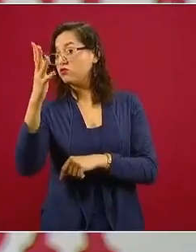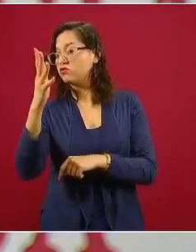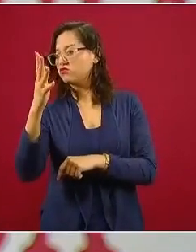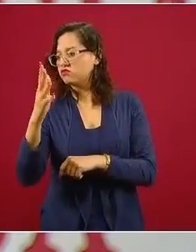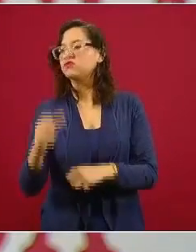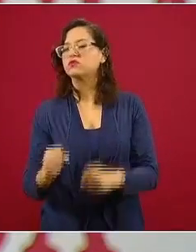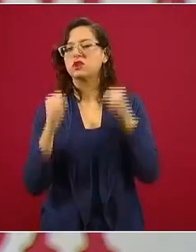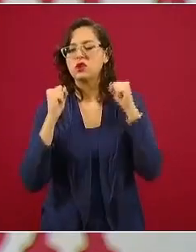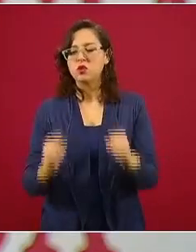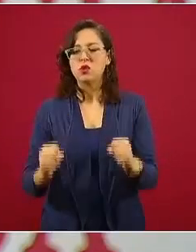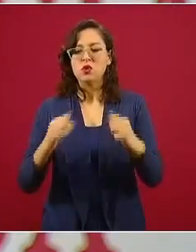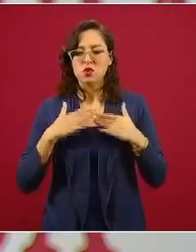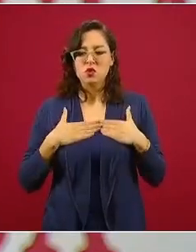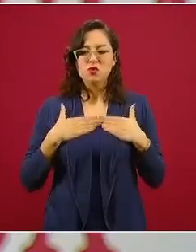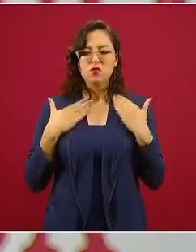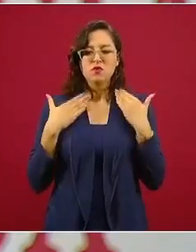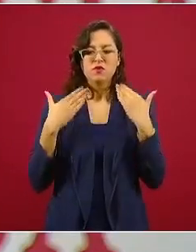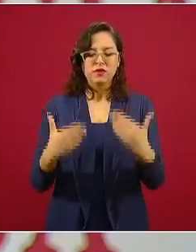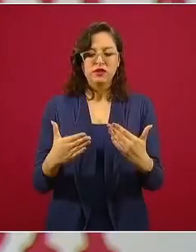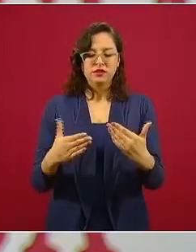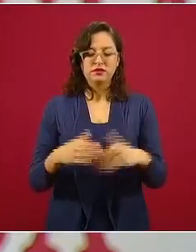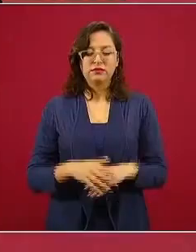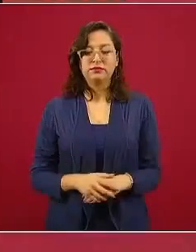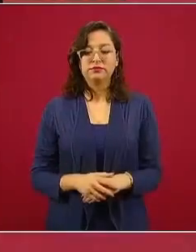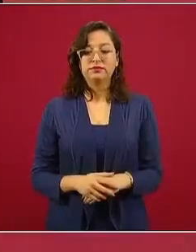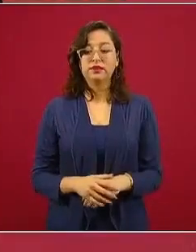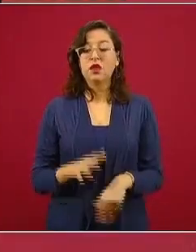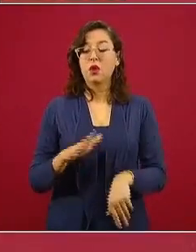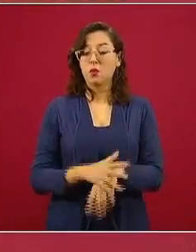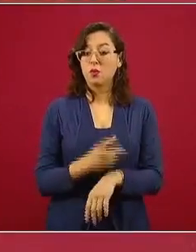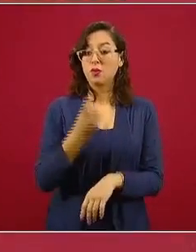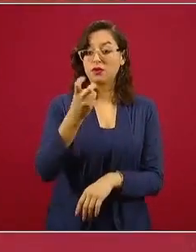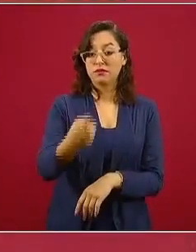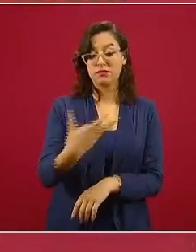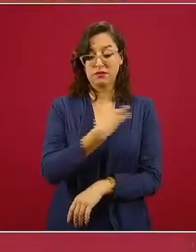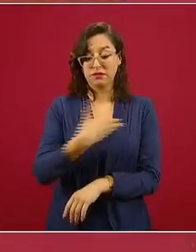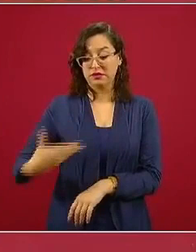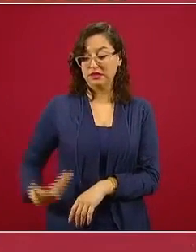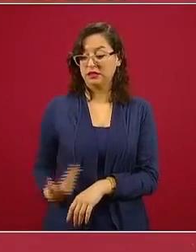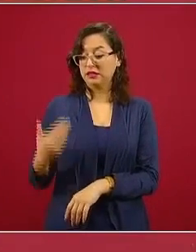República, en llamada con el presidente Donald Trump,